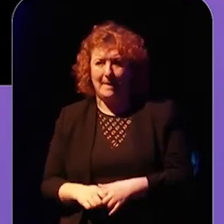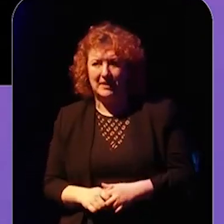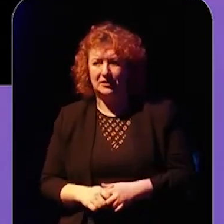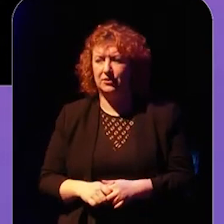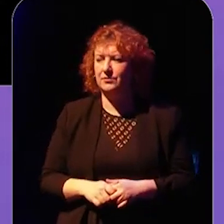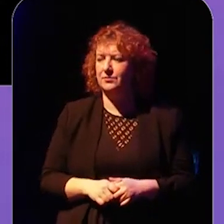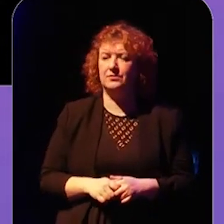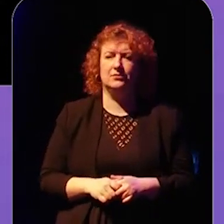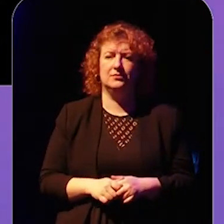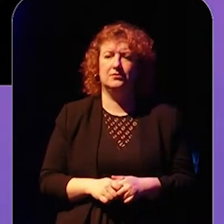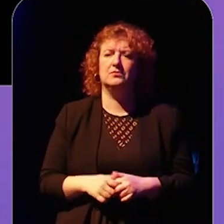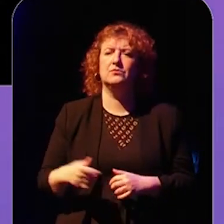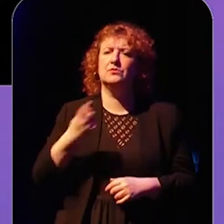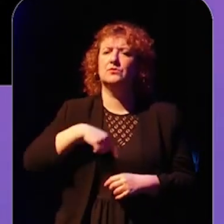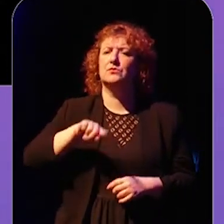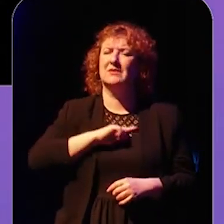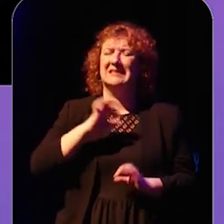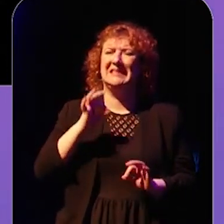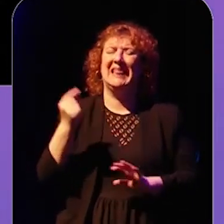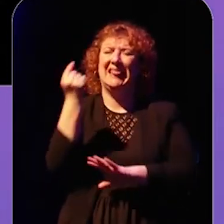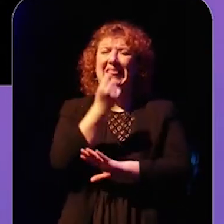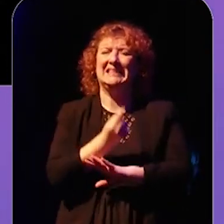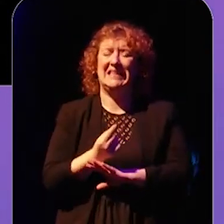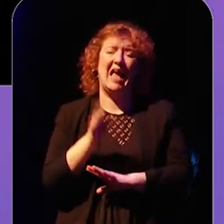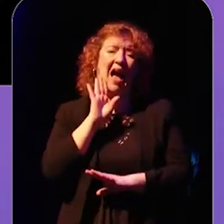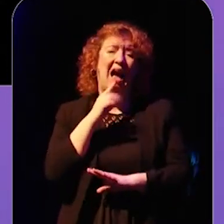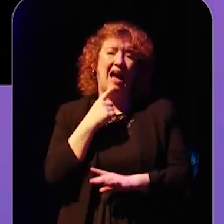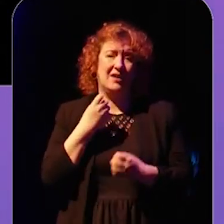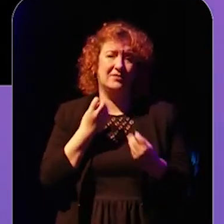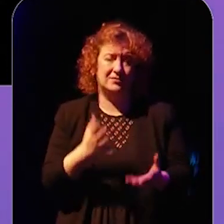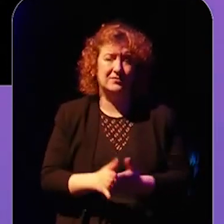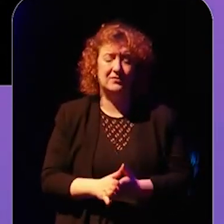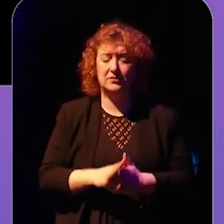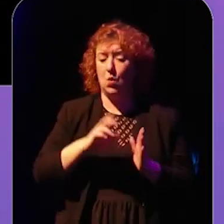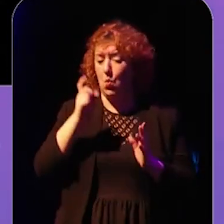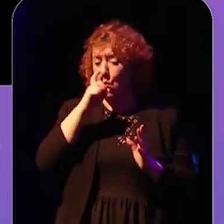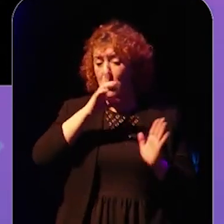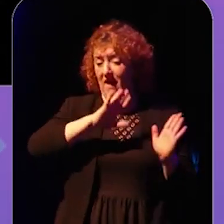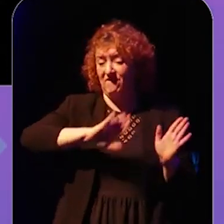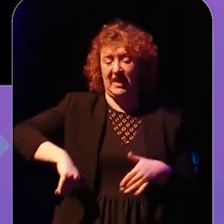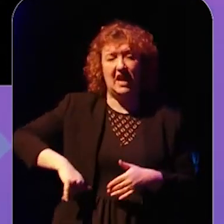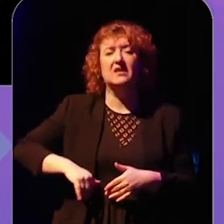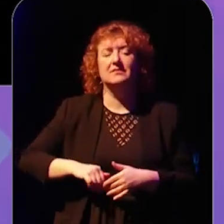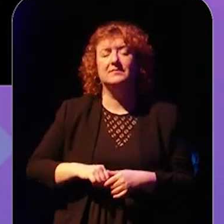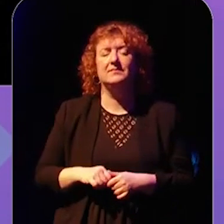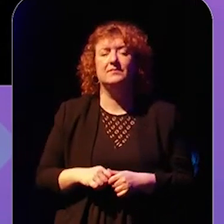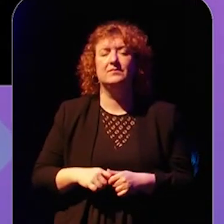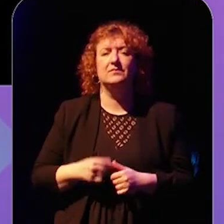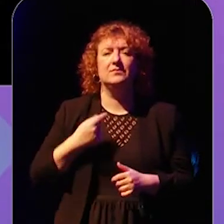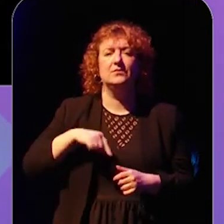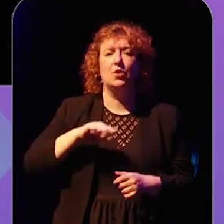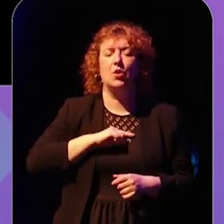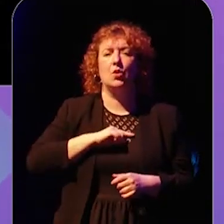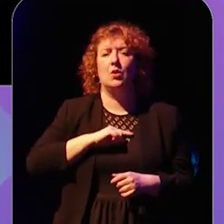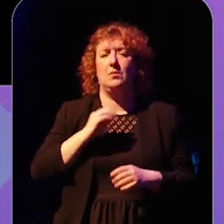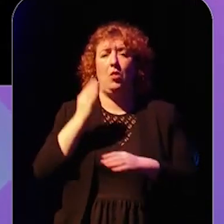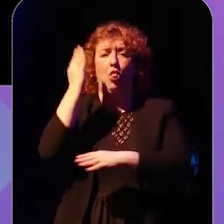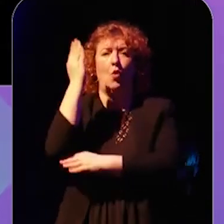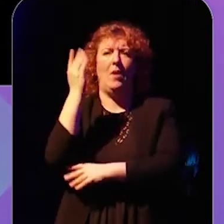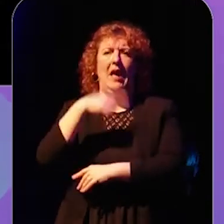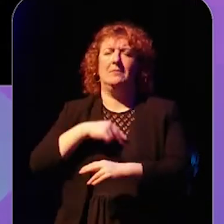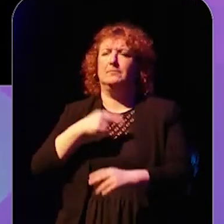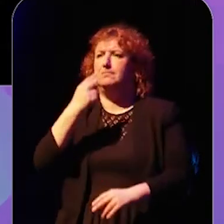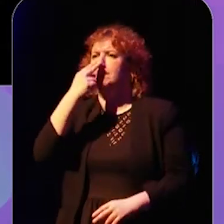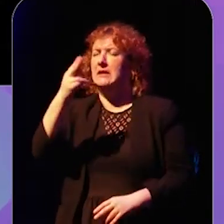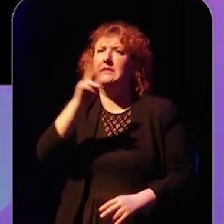Pues bueno, aquí decidimos que la parte de diseño, como os comentaba, a finales de junio estábamos yendo a Dubái por primera vez a ver el